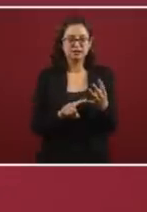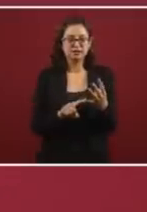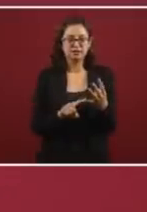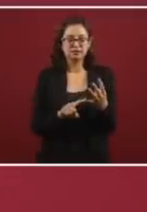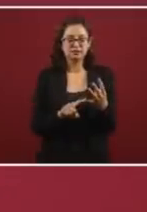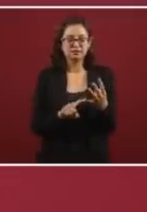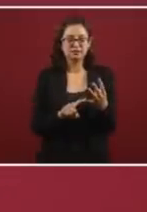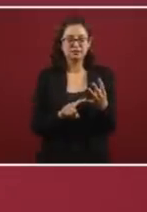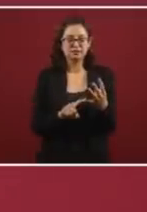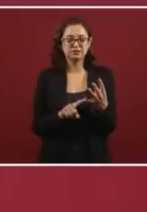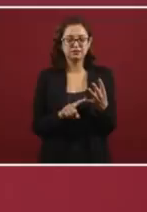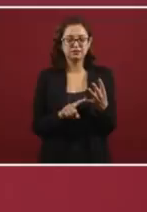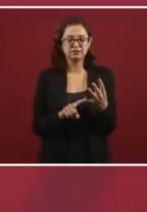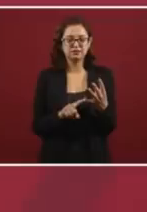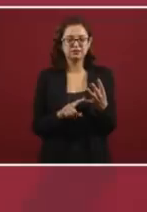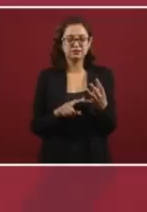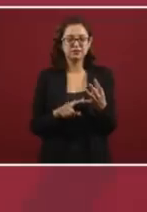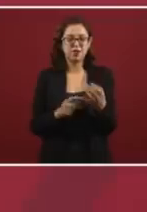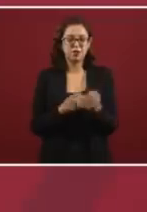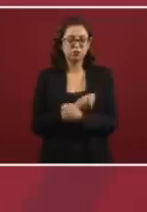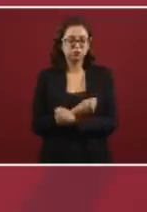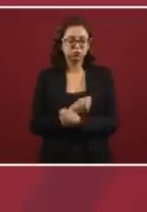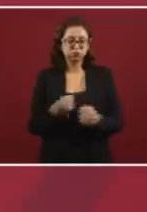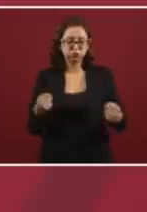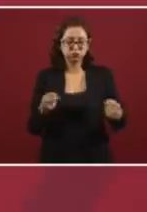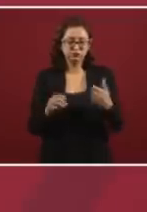y combatir la obesidad